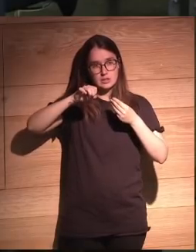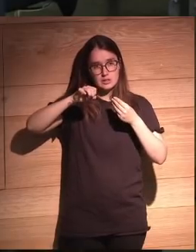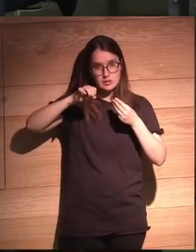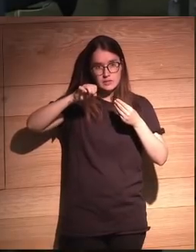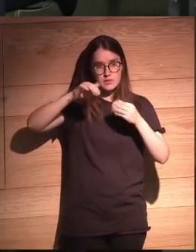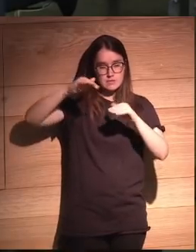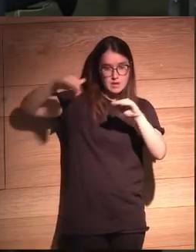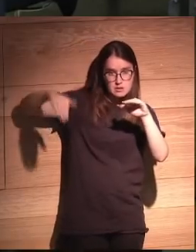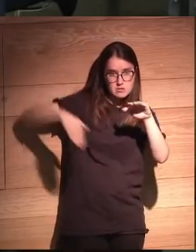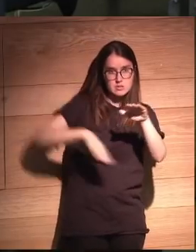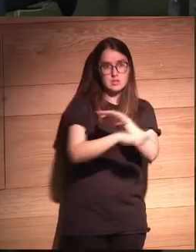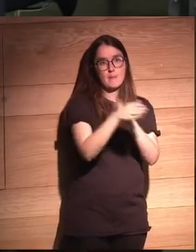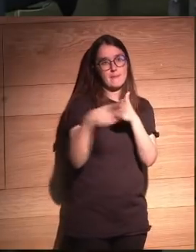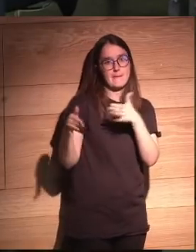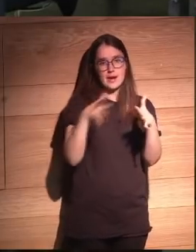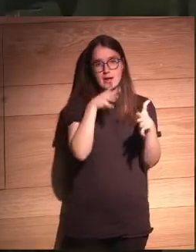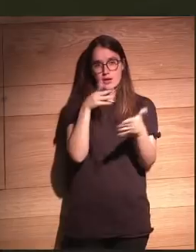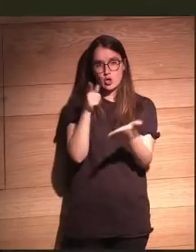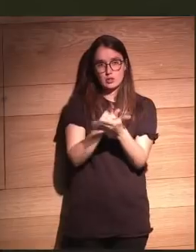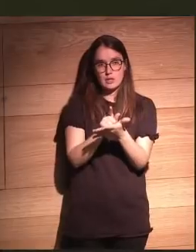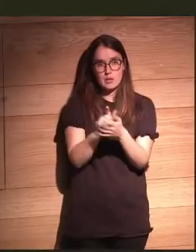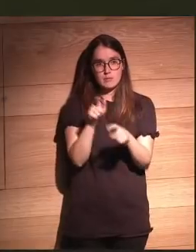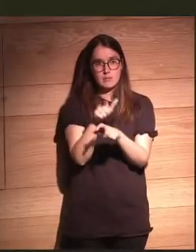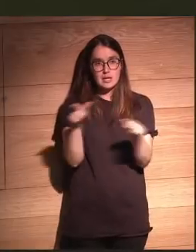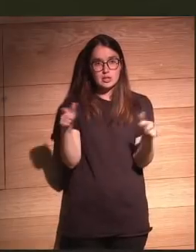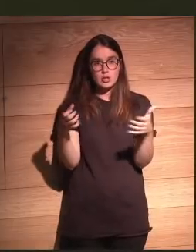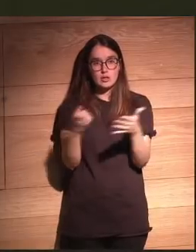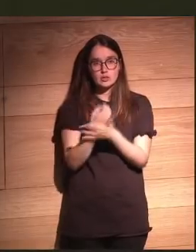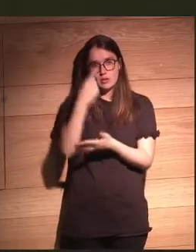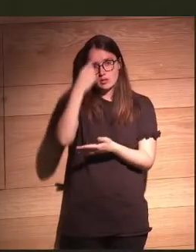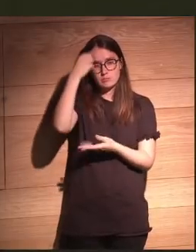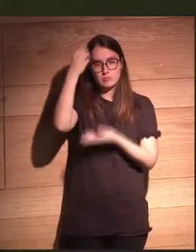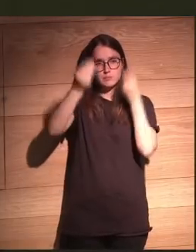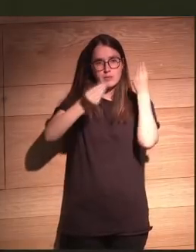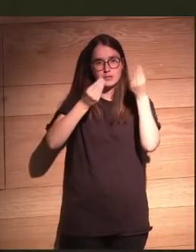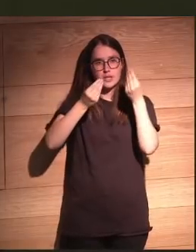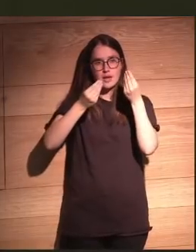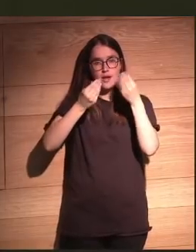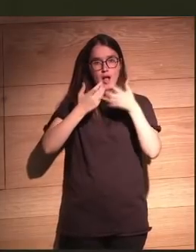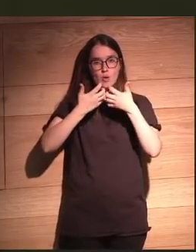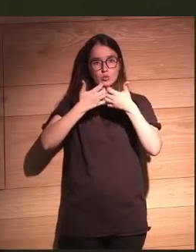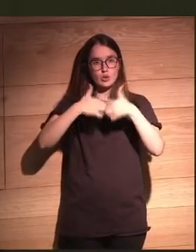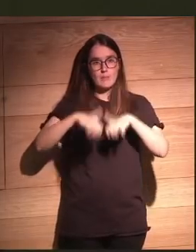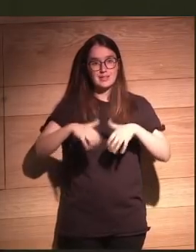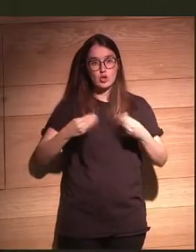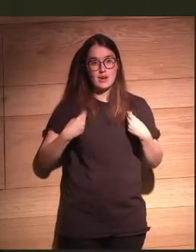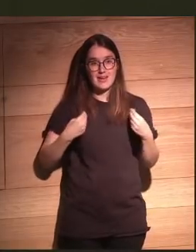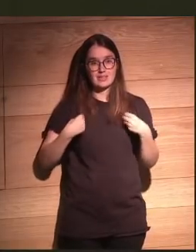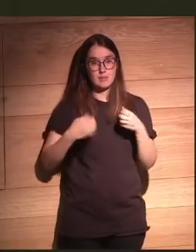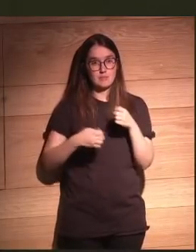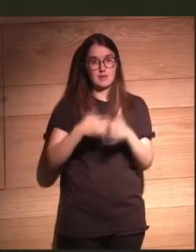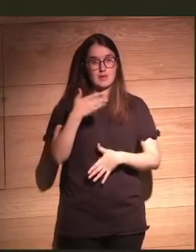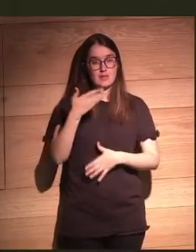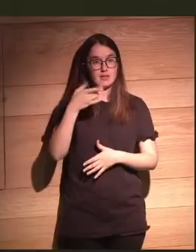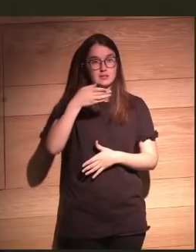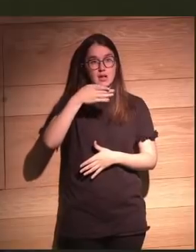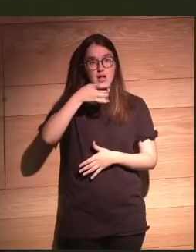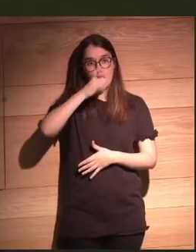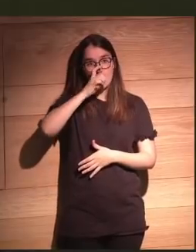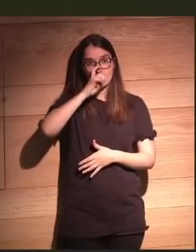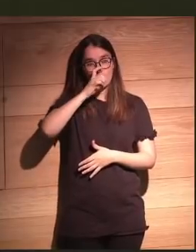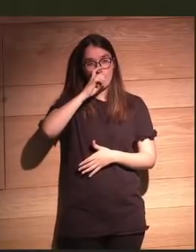Regeneraba el río, todo el mundo tiene en la cabeza que automáticamente las viviendas que antes daban a la M30